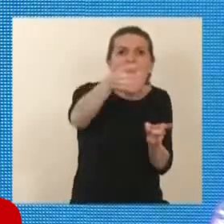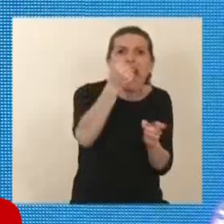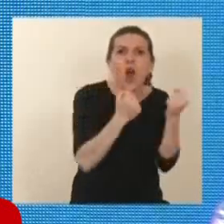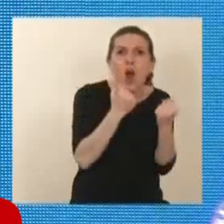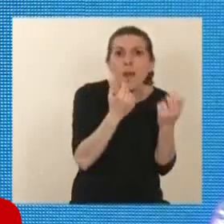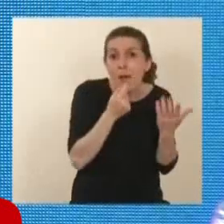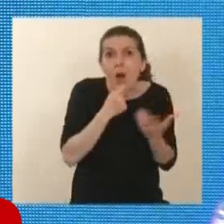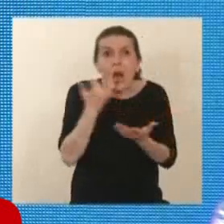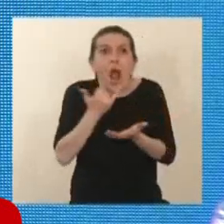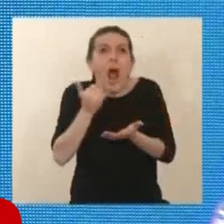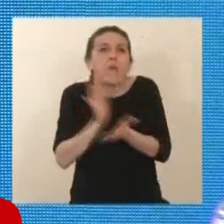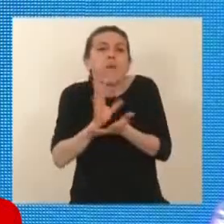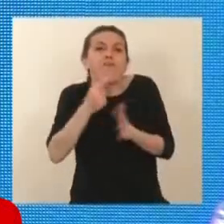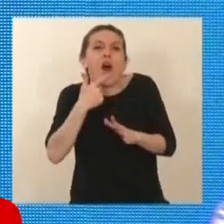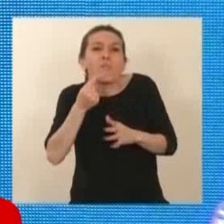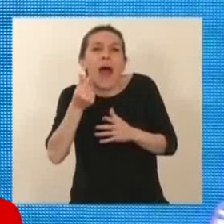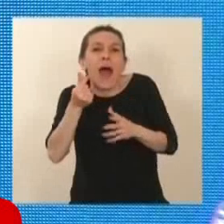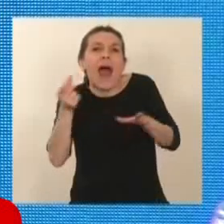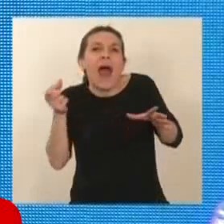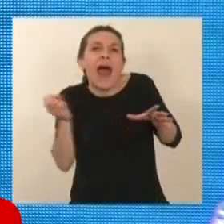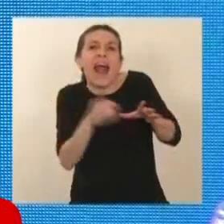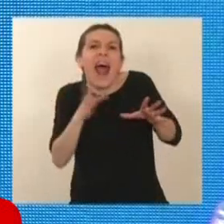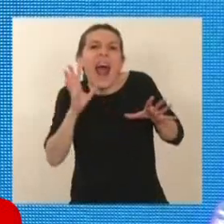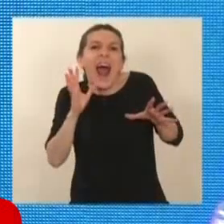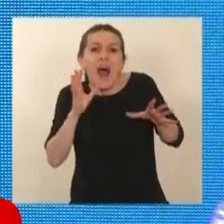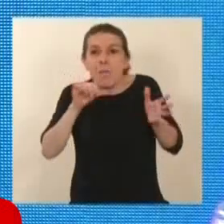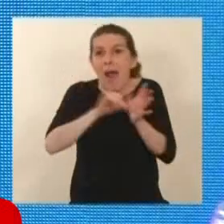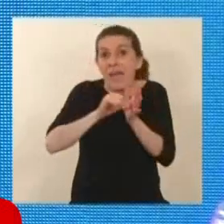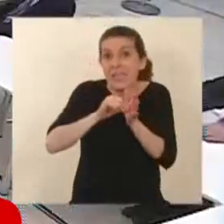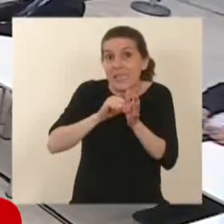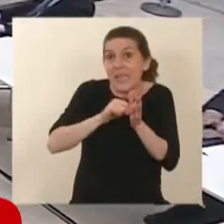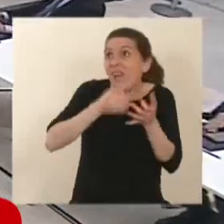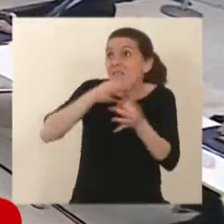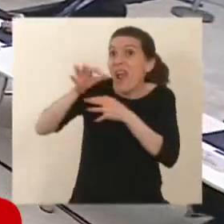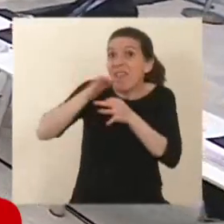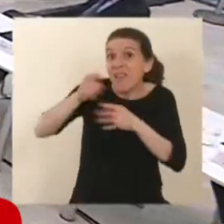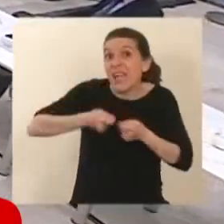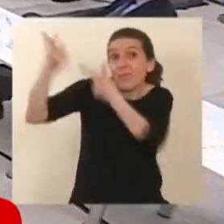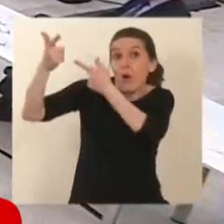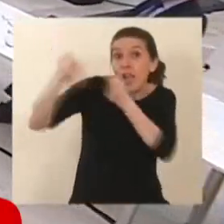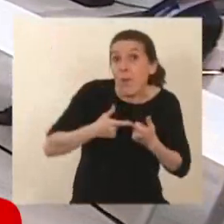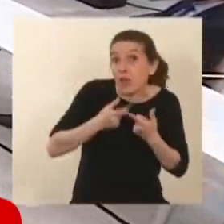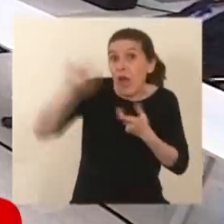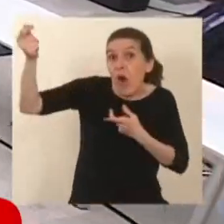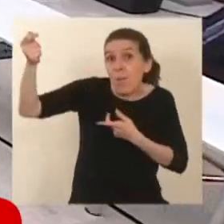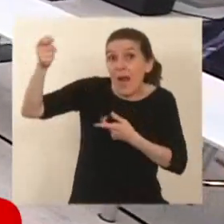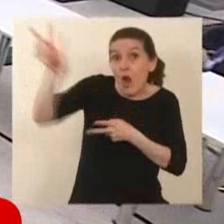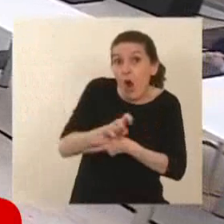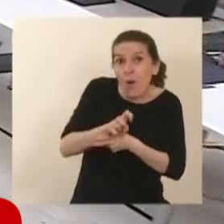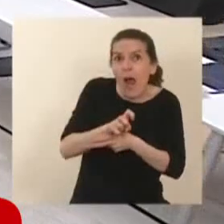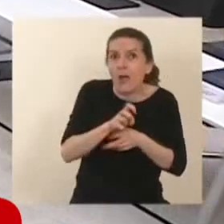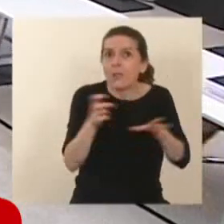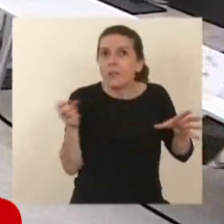caja de dólares, que es la caja, la diferencia entre lo que el país exporta y lo que el país importa. Así que es